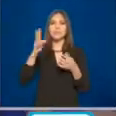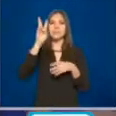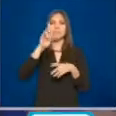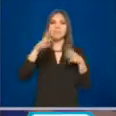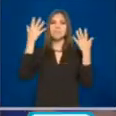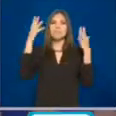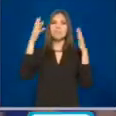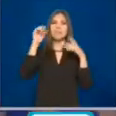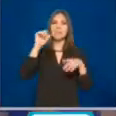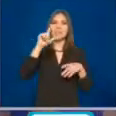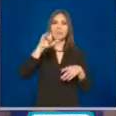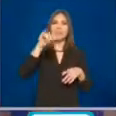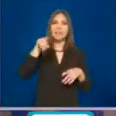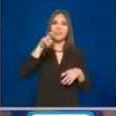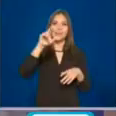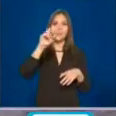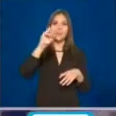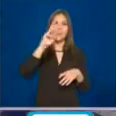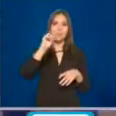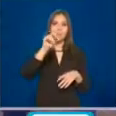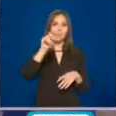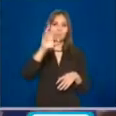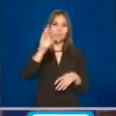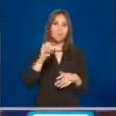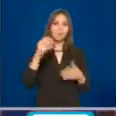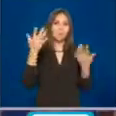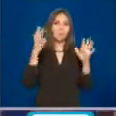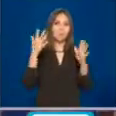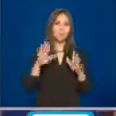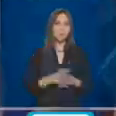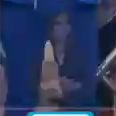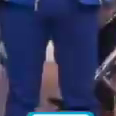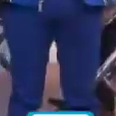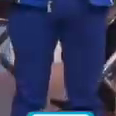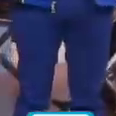cuenta para Alejandra Orozco. ¡Venga! Muchas gracias. Venga.